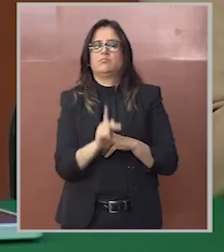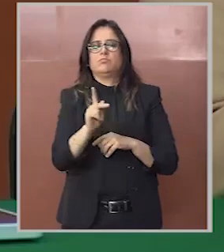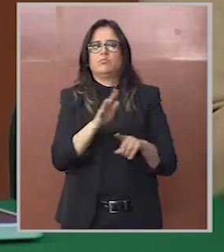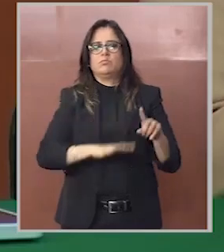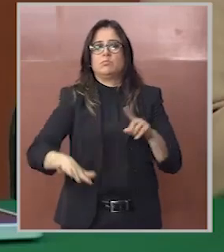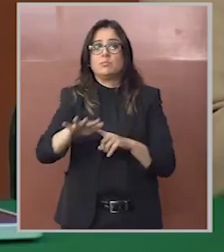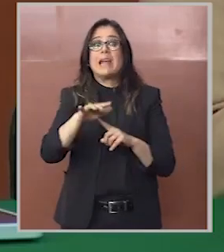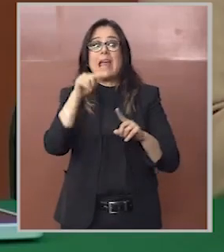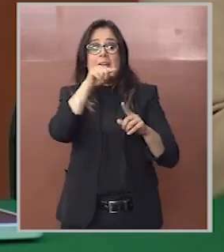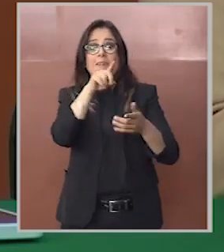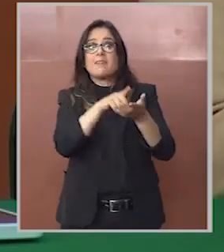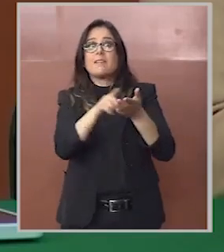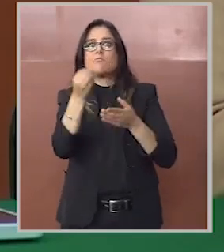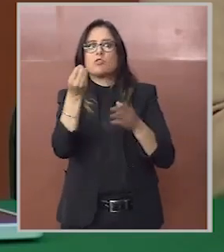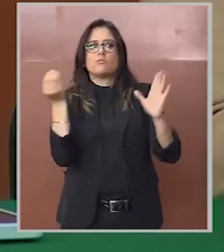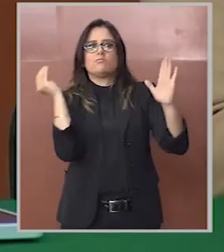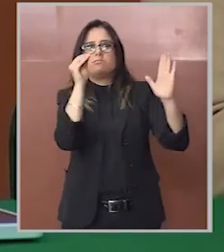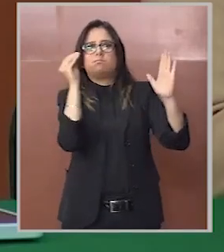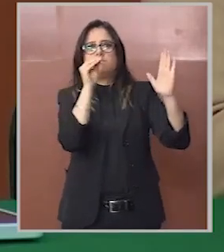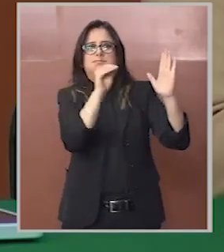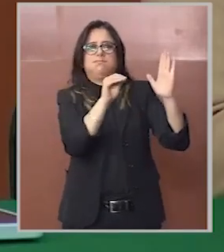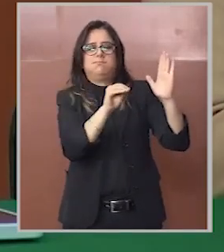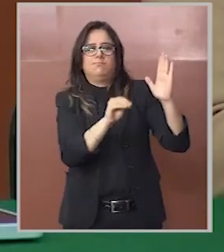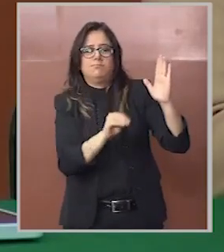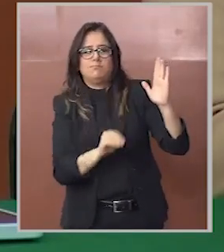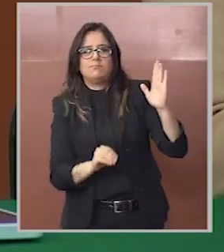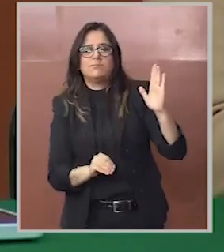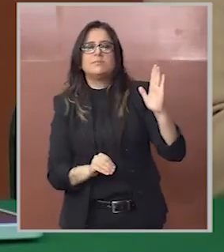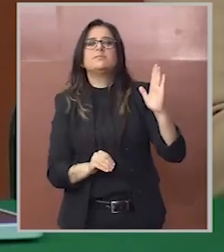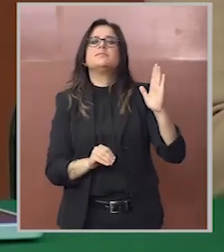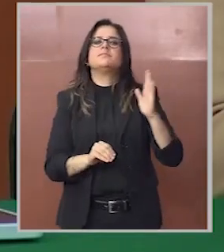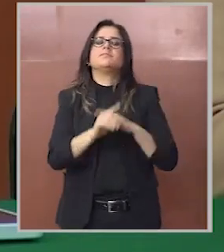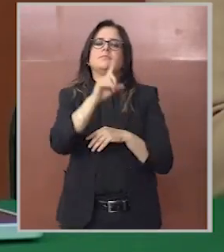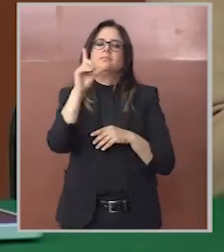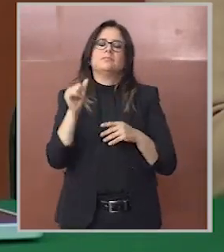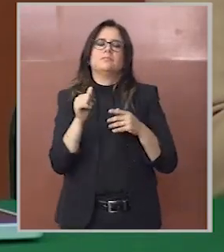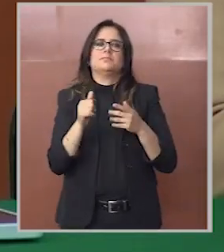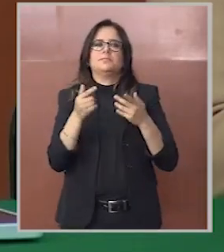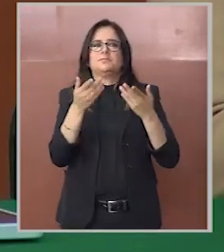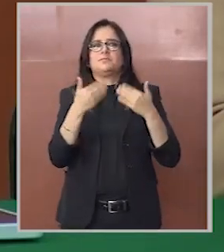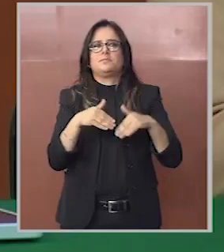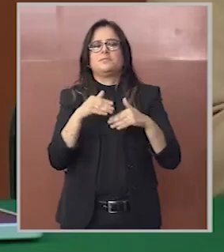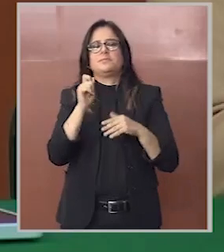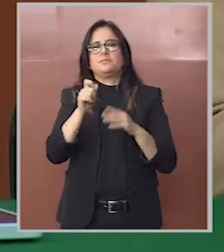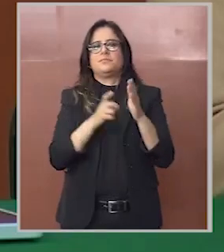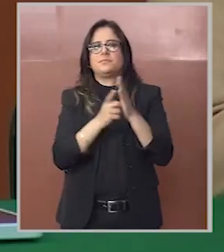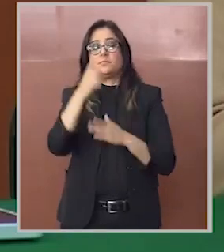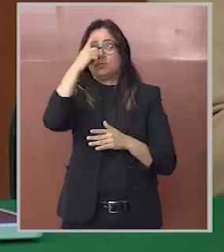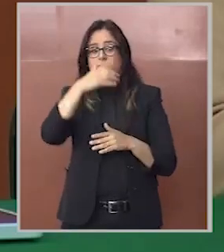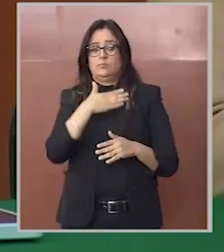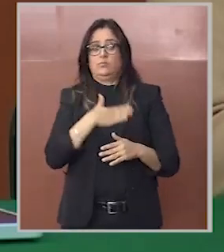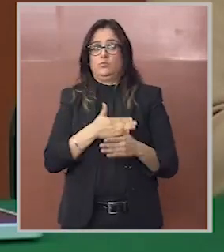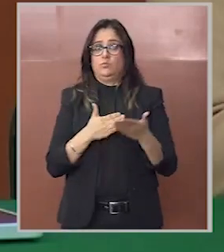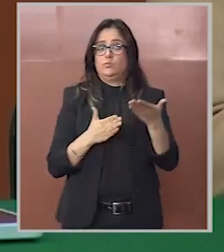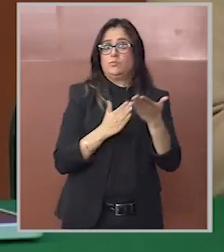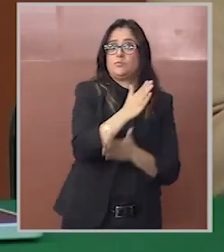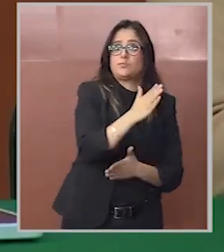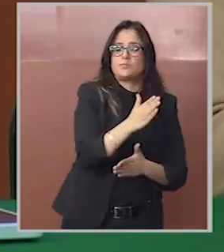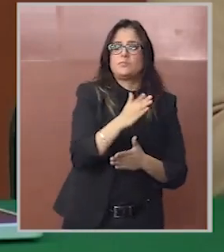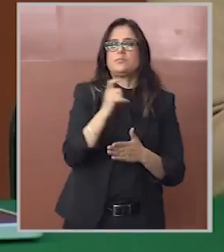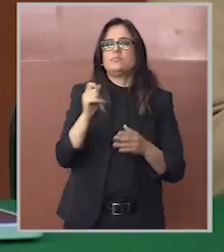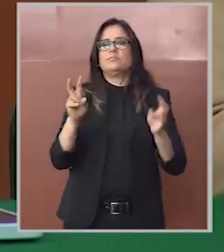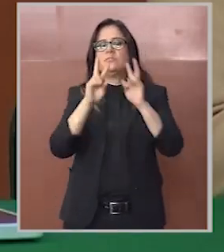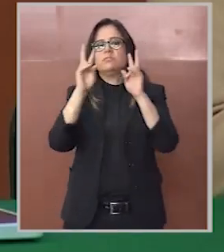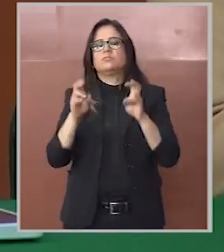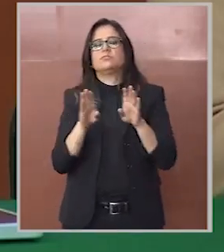varios derechos y así sucesivamente Este y pues Bueno hablamos cuando hablamos del derecho a la justicia pues hablamos de este de esta